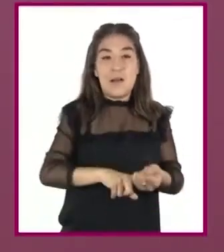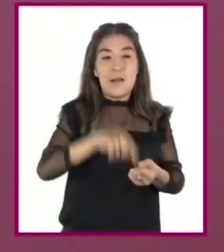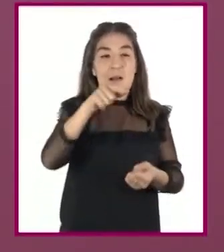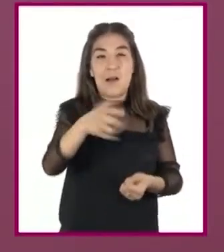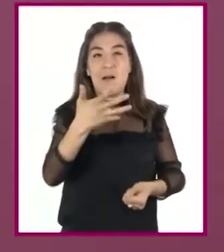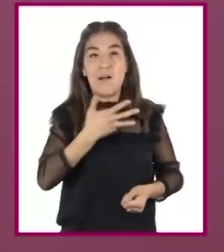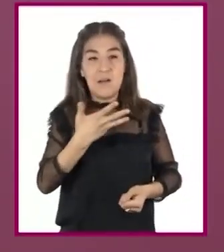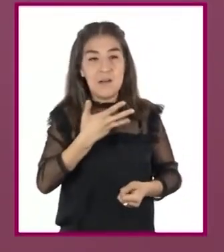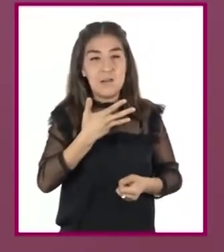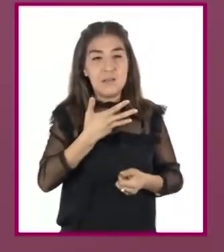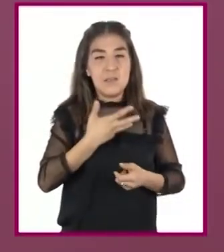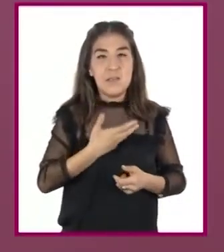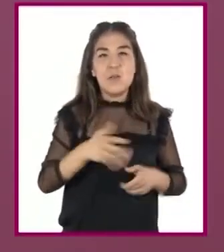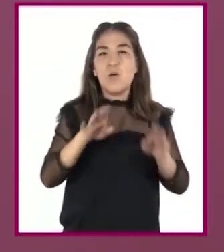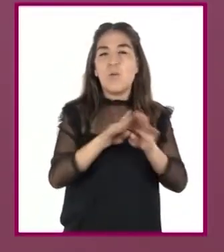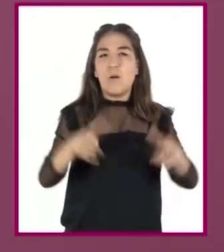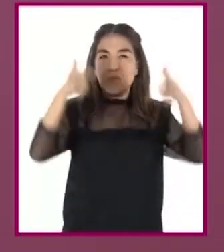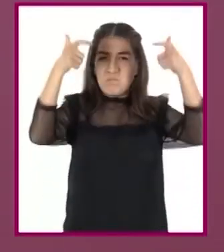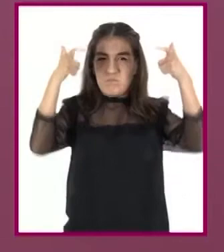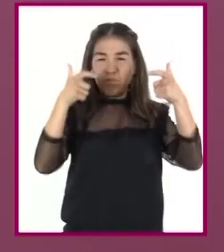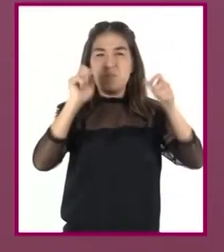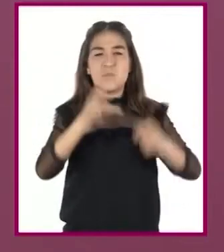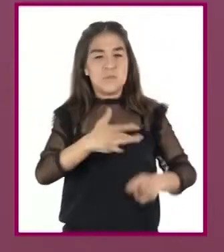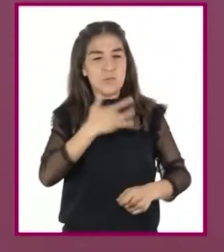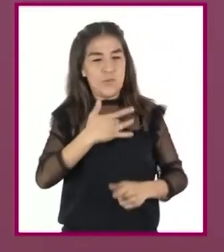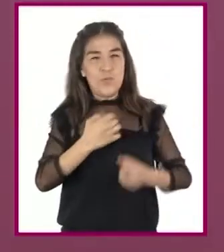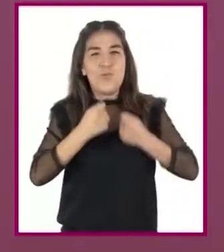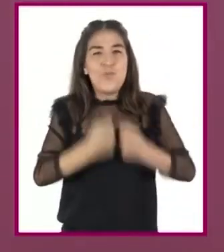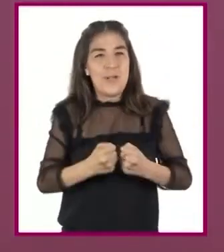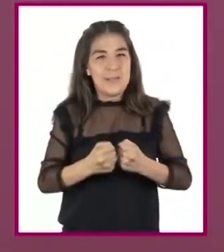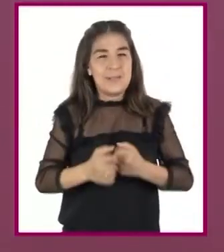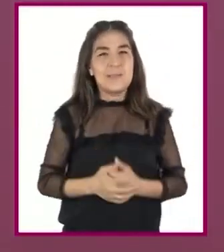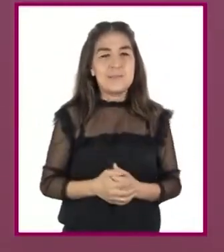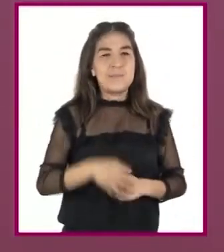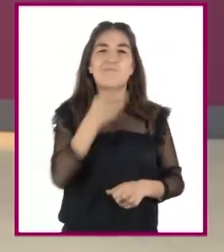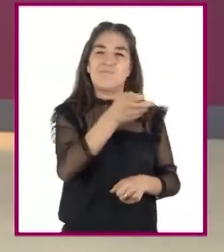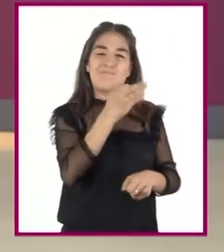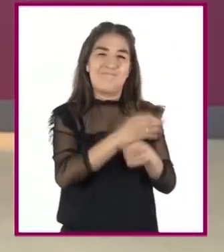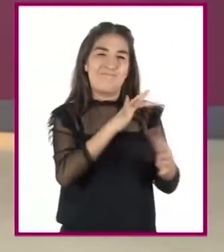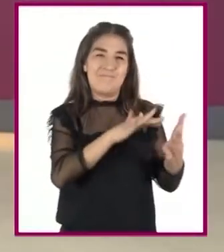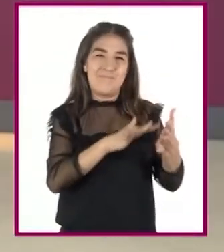llevar otro al mismo tiempo. Hasta aquí la lectura.